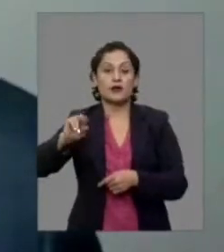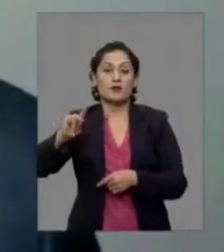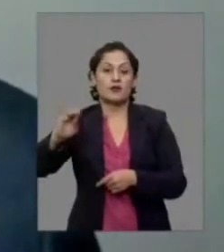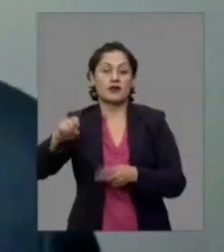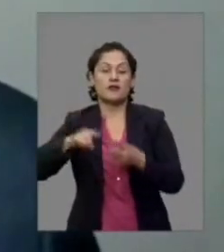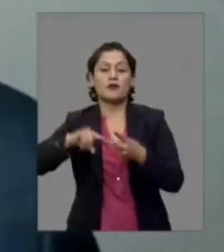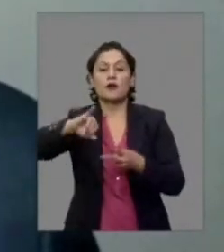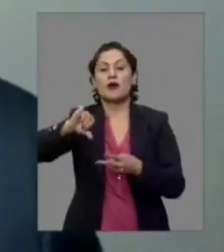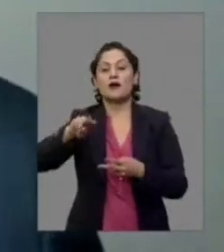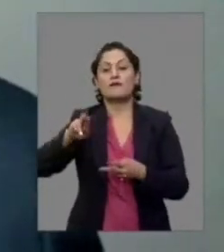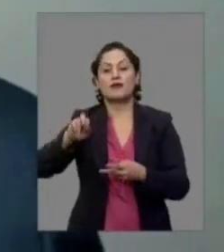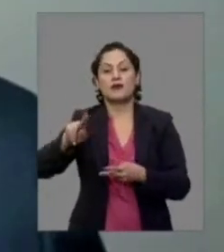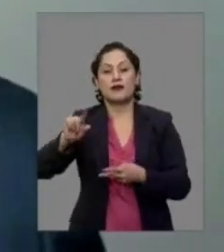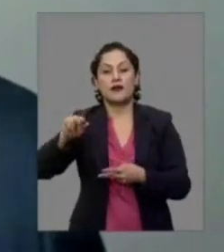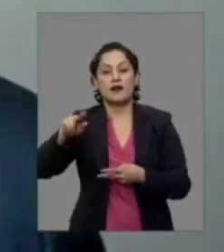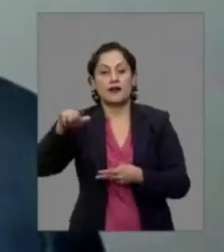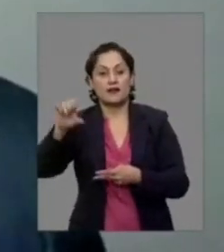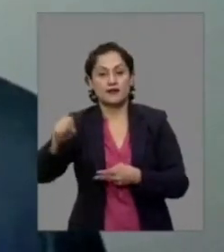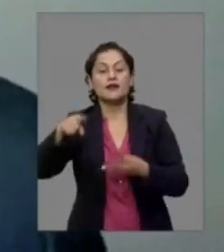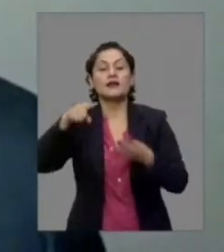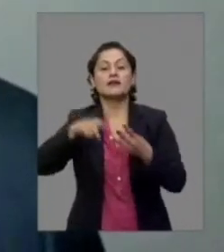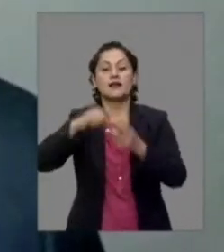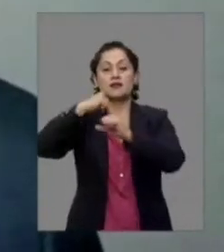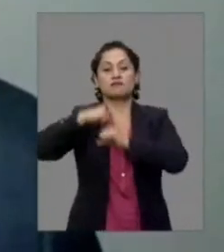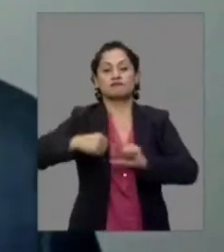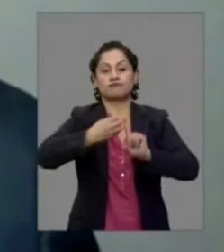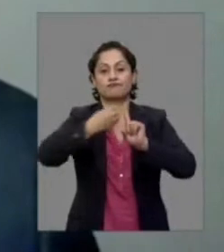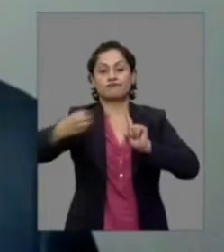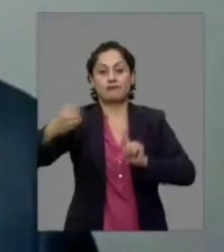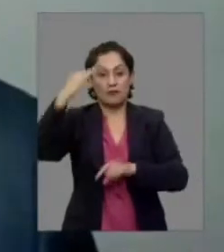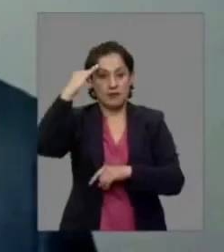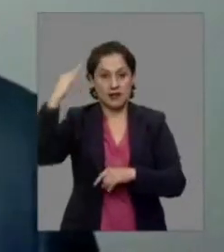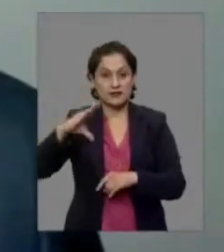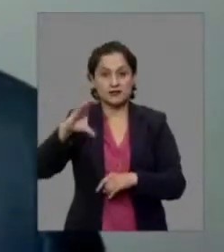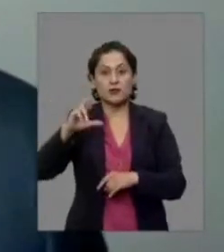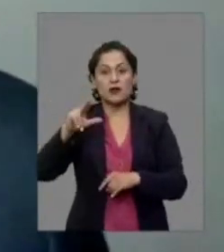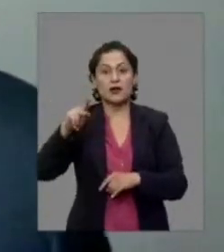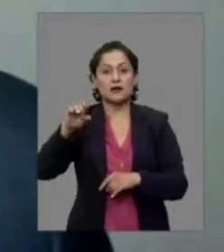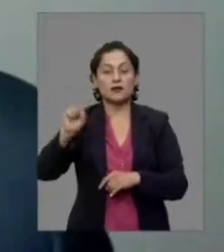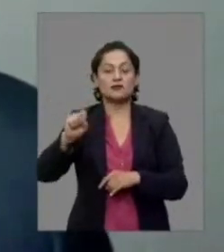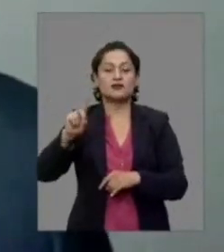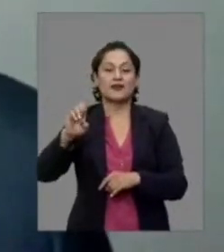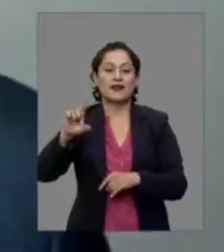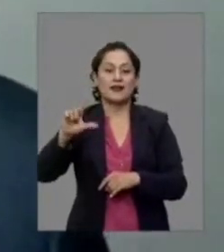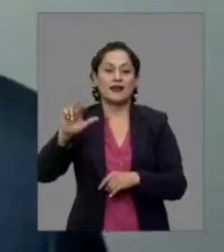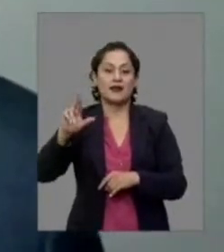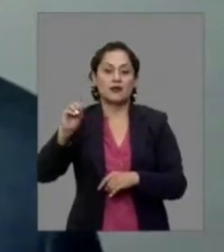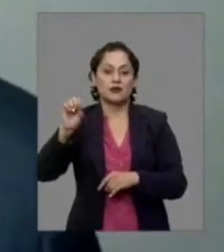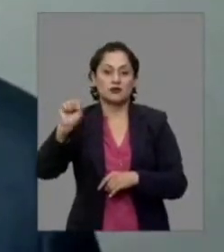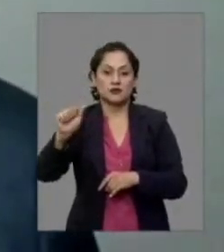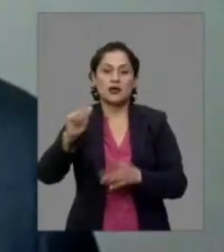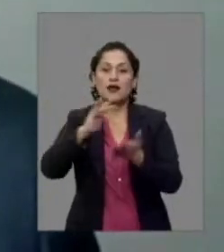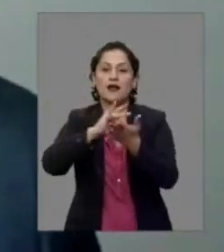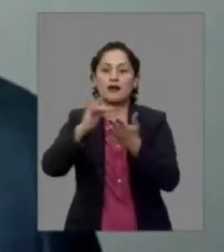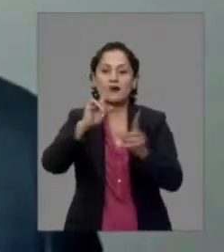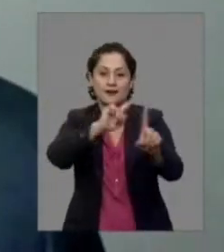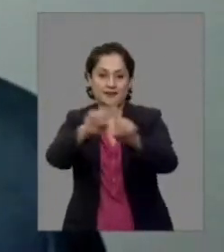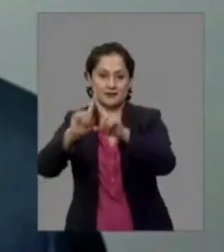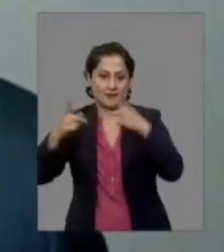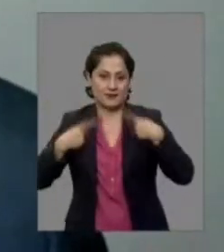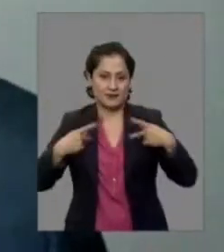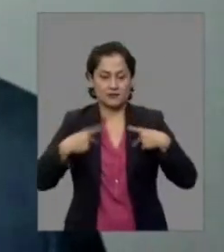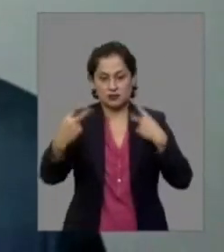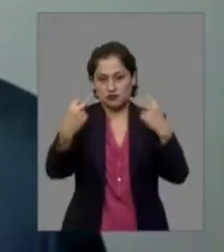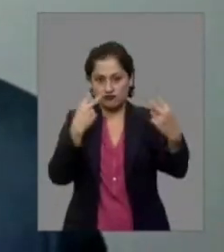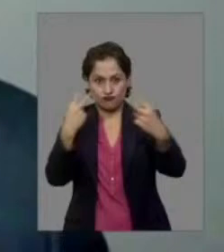Javier Lainez Potisek y la moderación del maestro Carlos de la Rosa. Gracias a quienes han seguido esta transmisión,